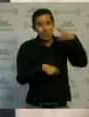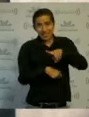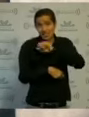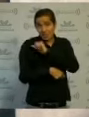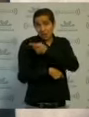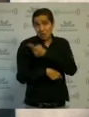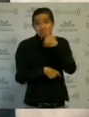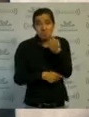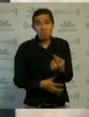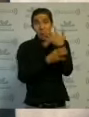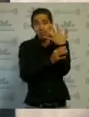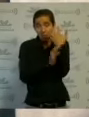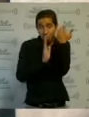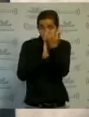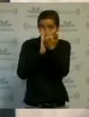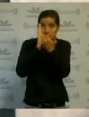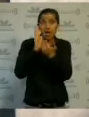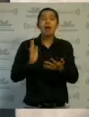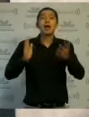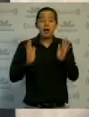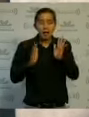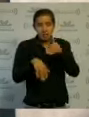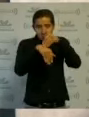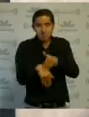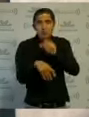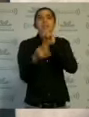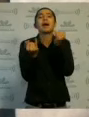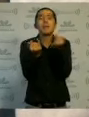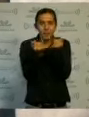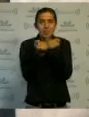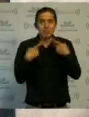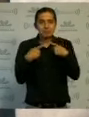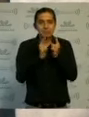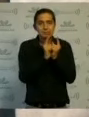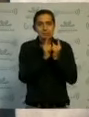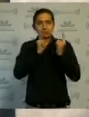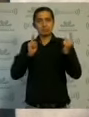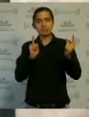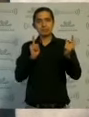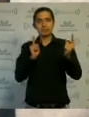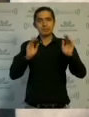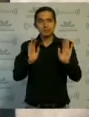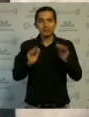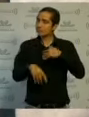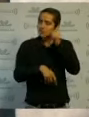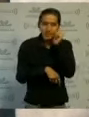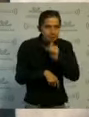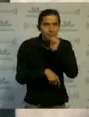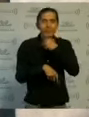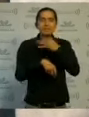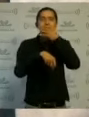que marca salud y la sana distancia. Lo he informado en varias ocasiones. Si